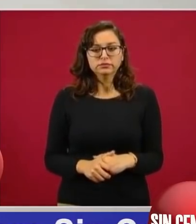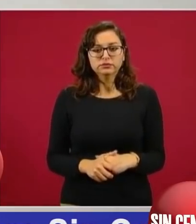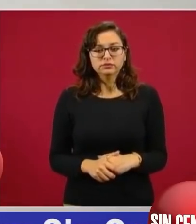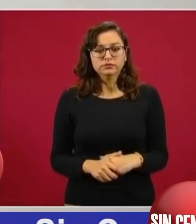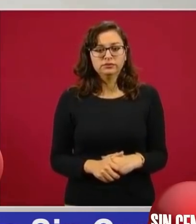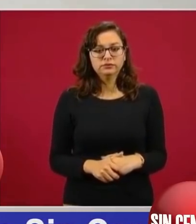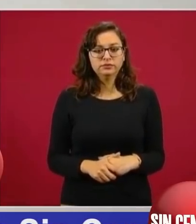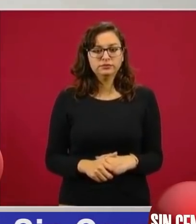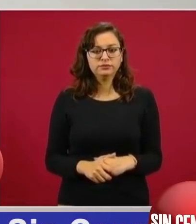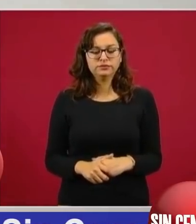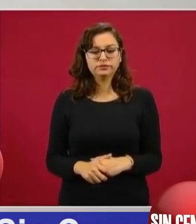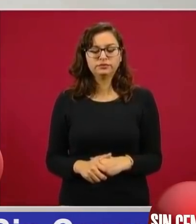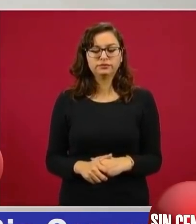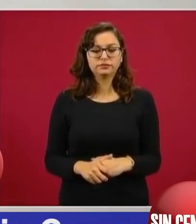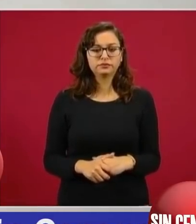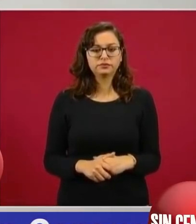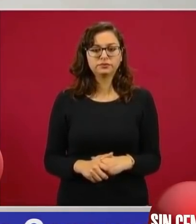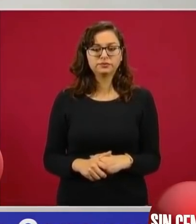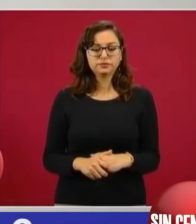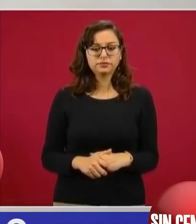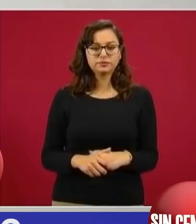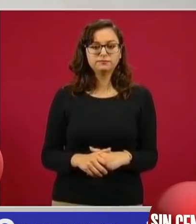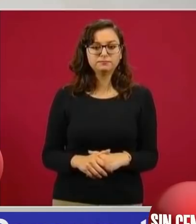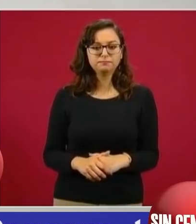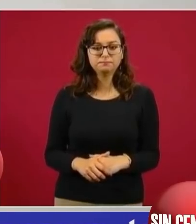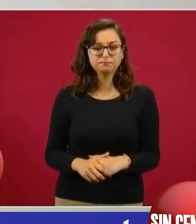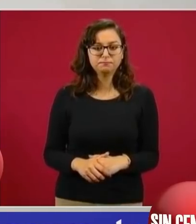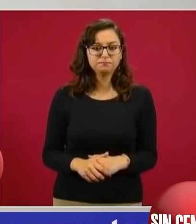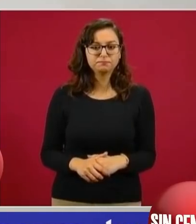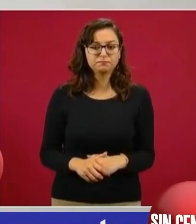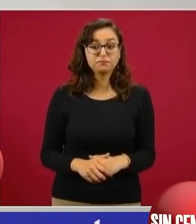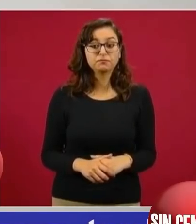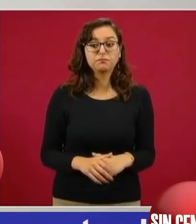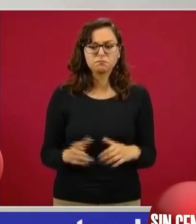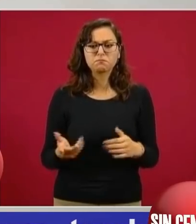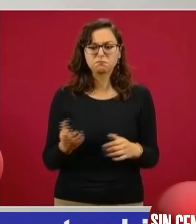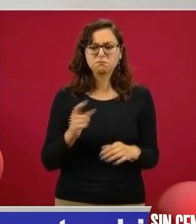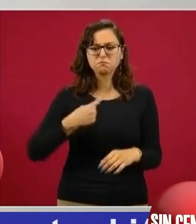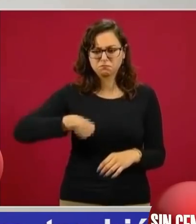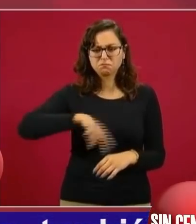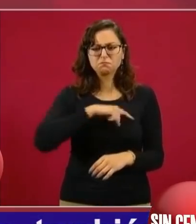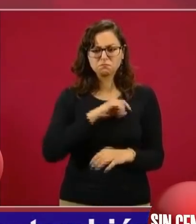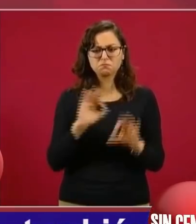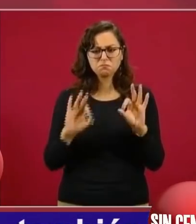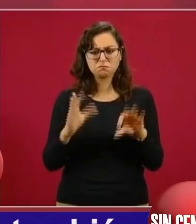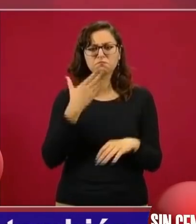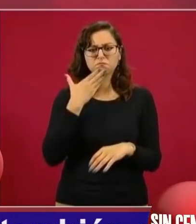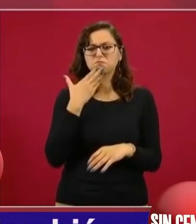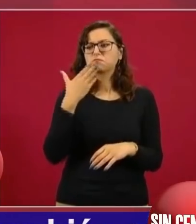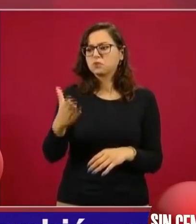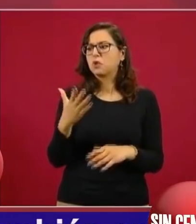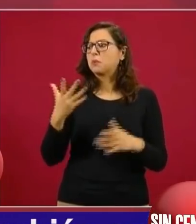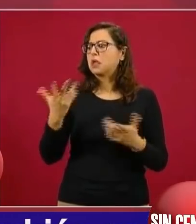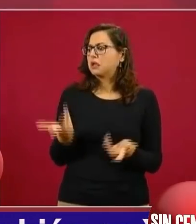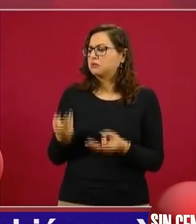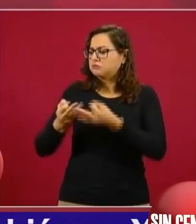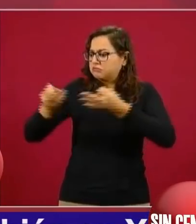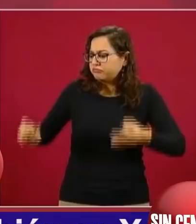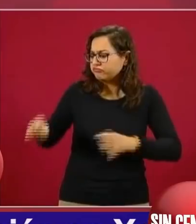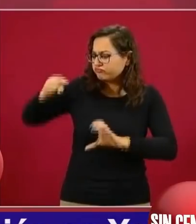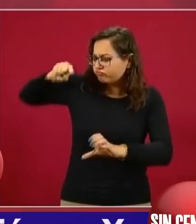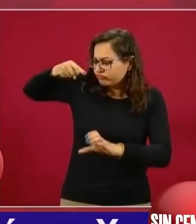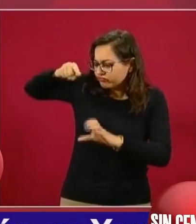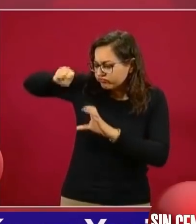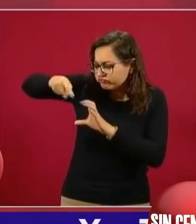fue bien en exploración, en perforación de pozos, estamos extrayendo petróleo de